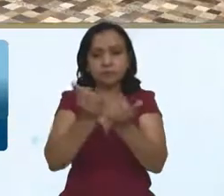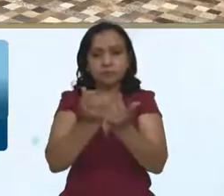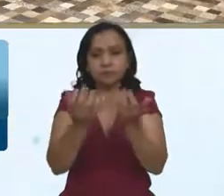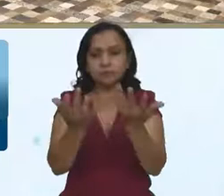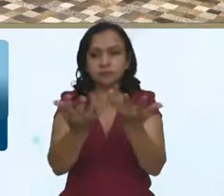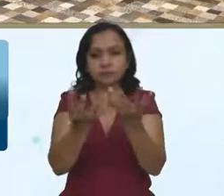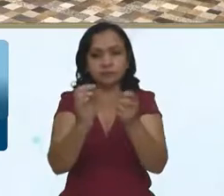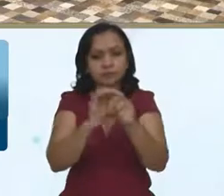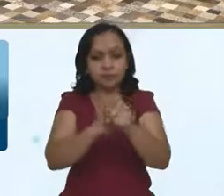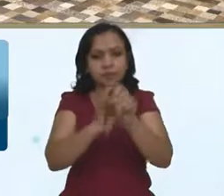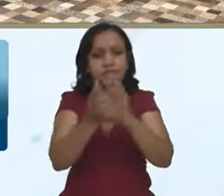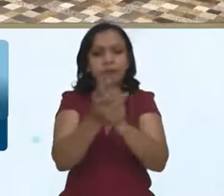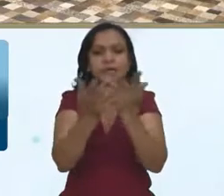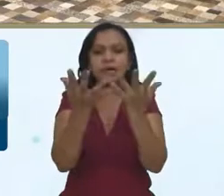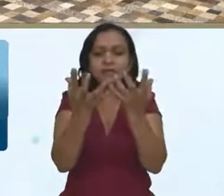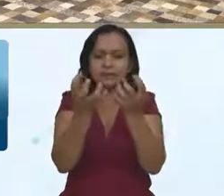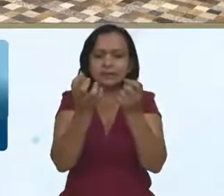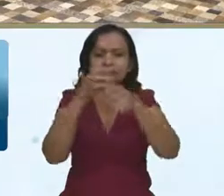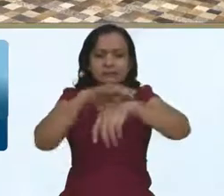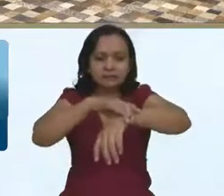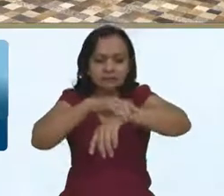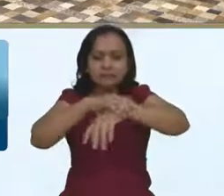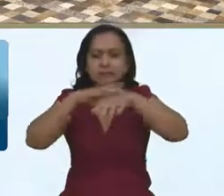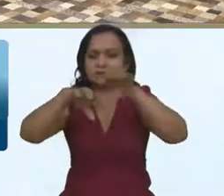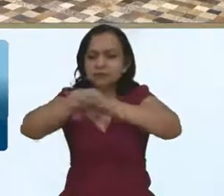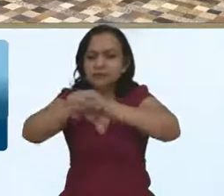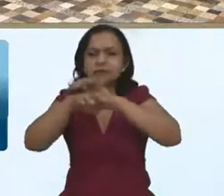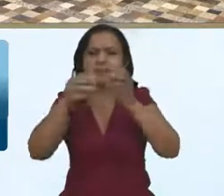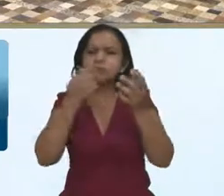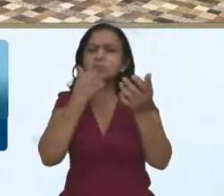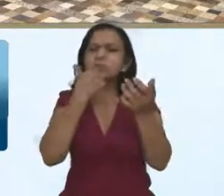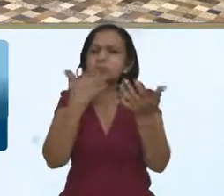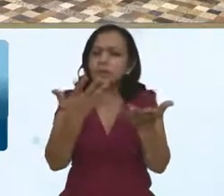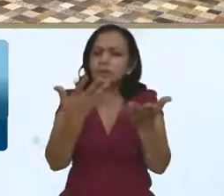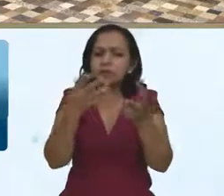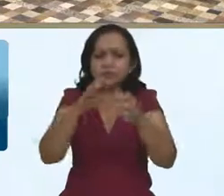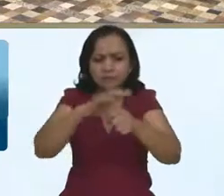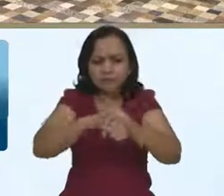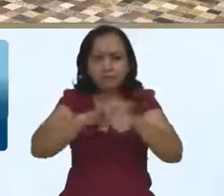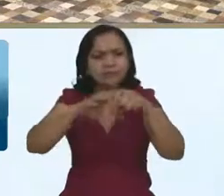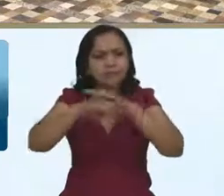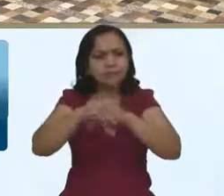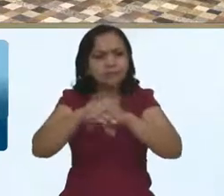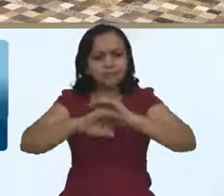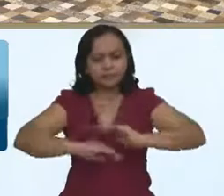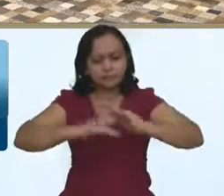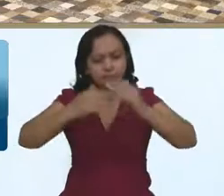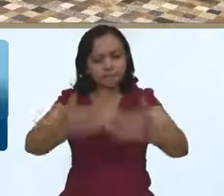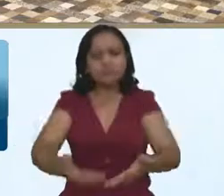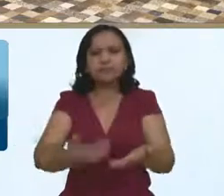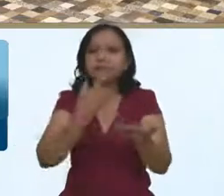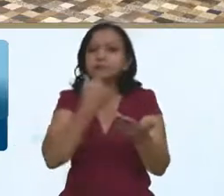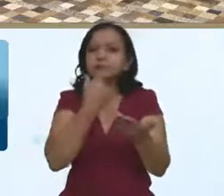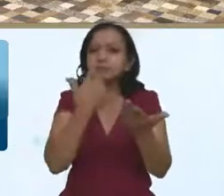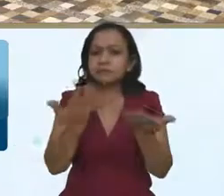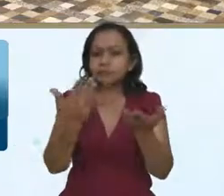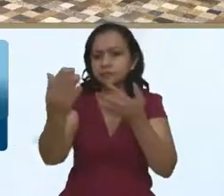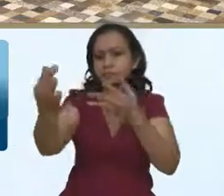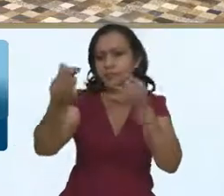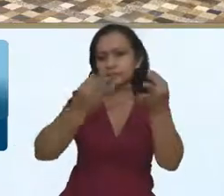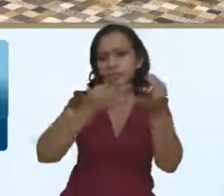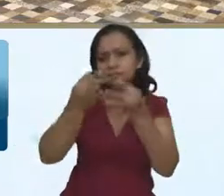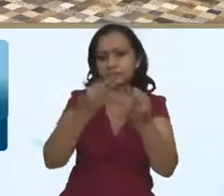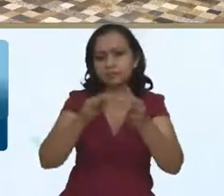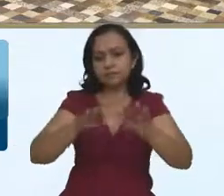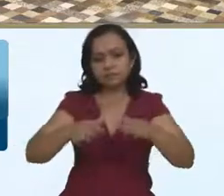inferiores, las manos, las muñecas. Así es. ¿Por qué se produce esto, el túnel de carpio, en el embarazo? Ya usted me lo explicó que tiene que ver con los